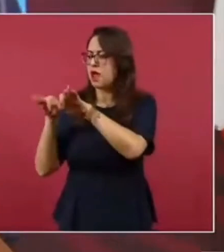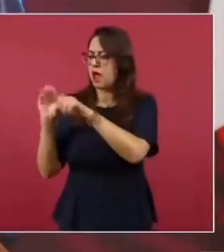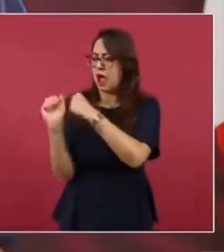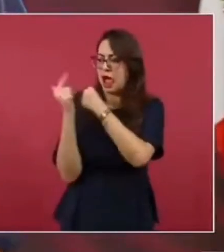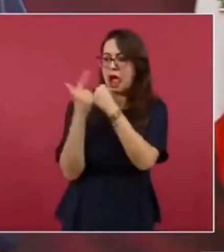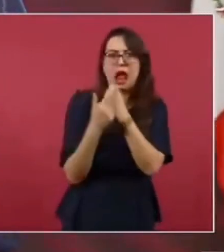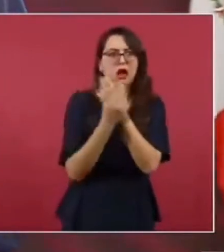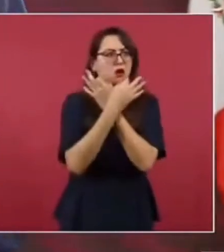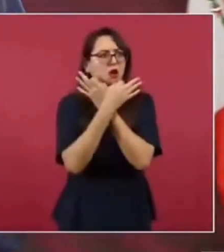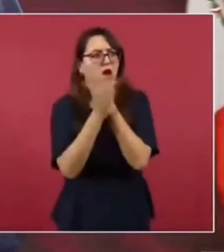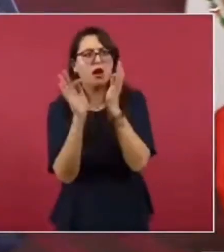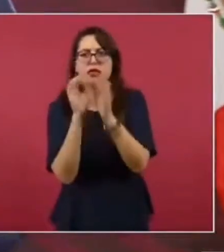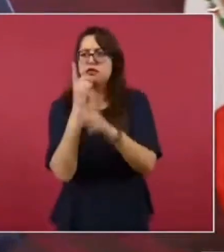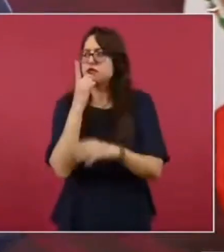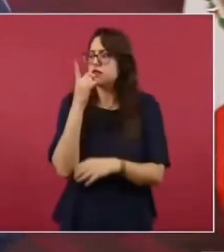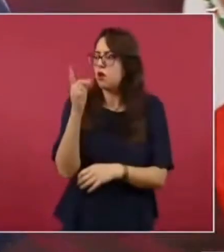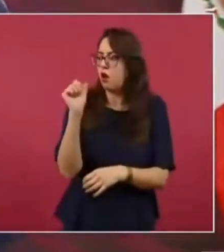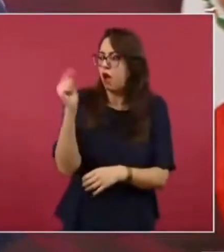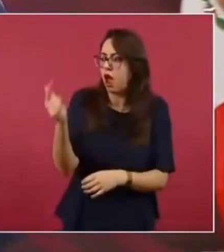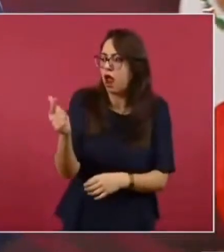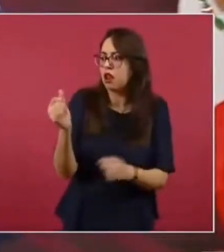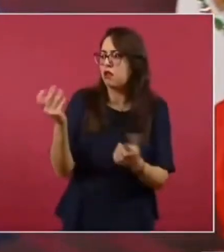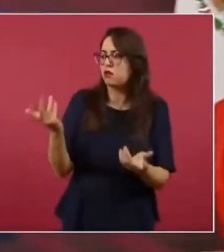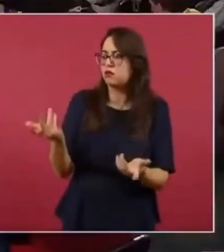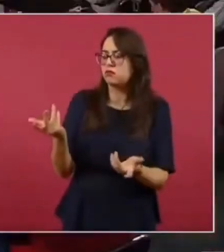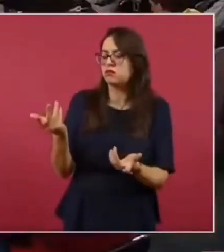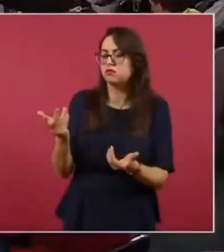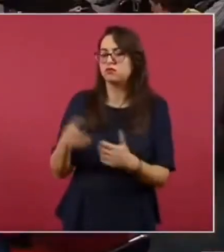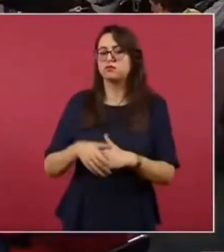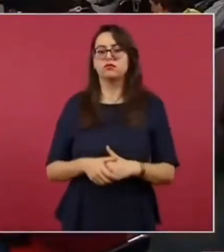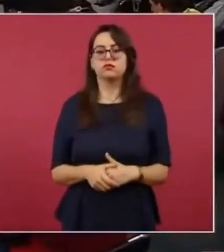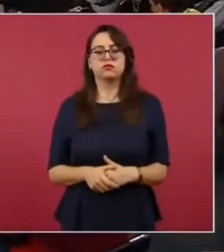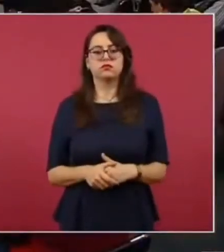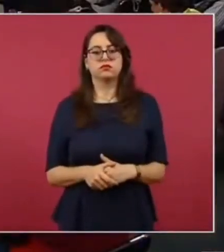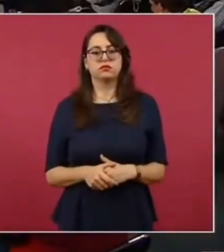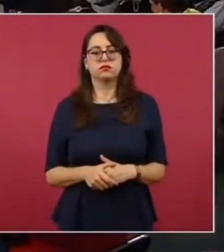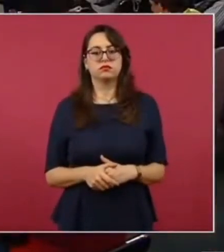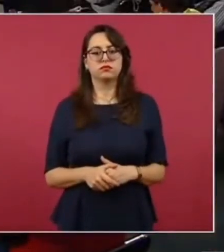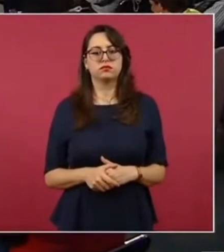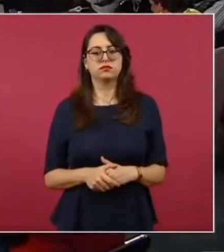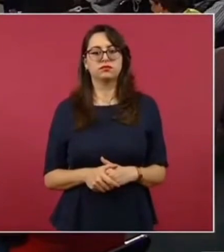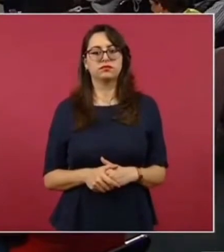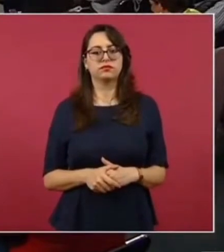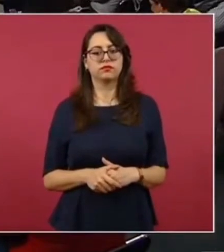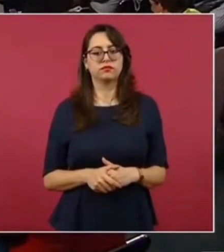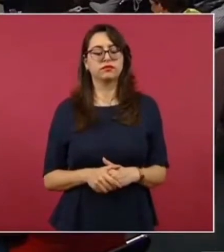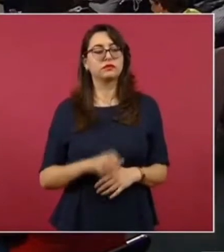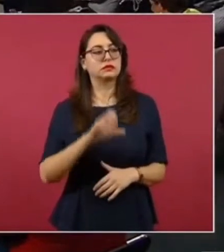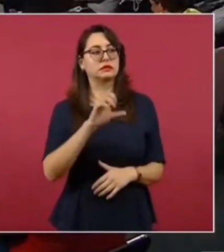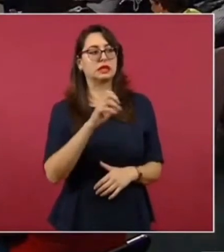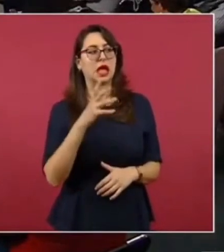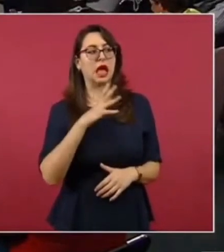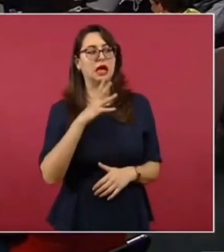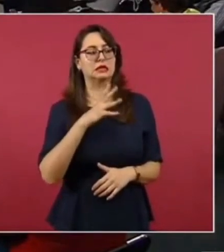García Luna. Sí, de García Luna. Las 61 órdenes de aprehensión.